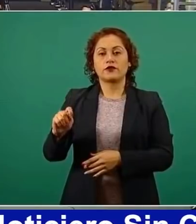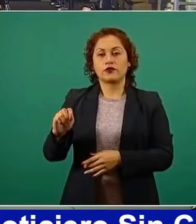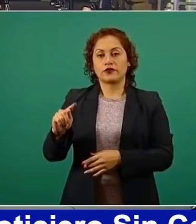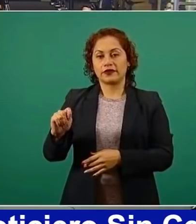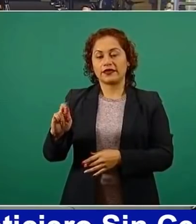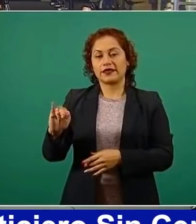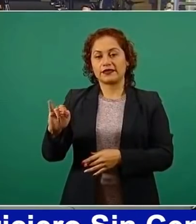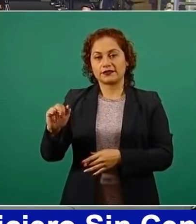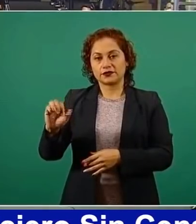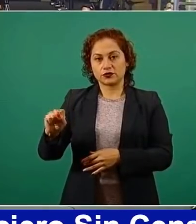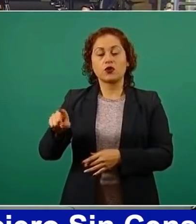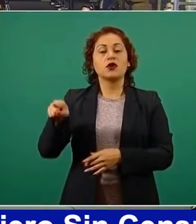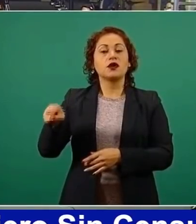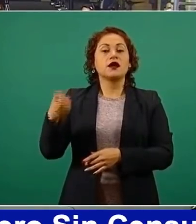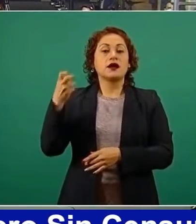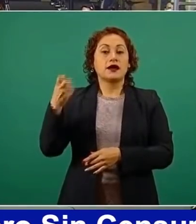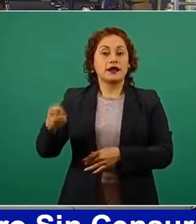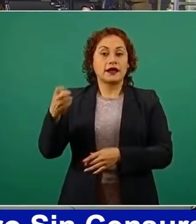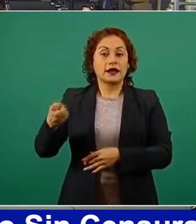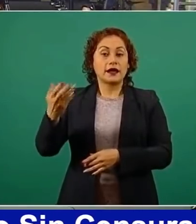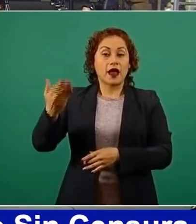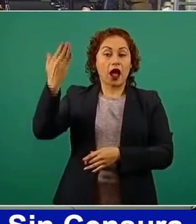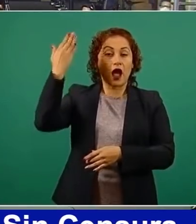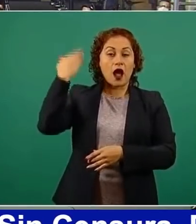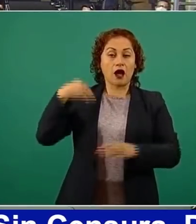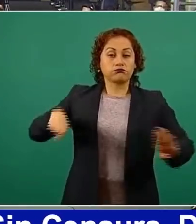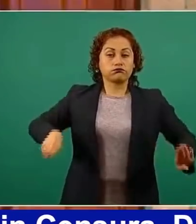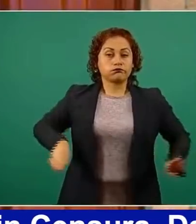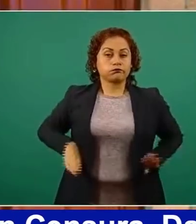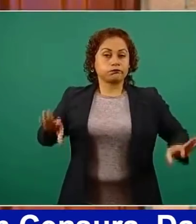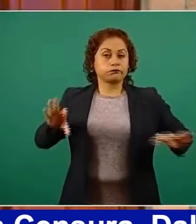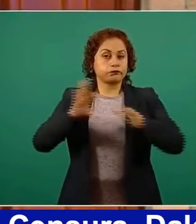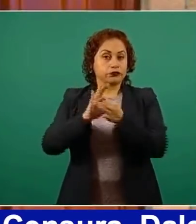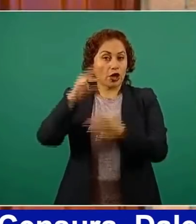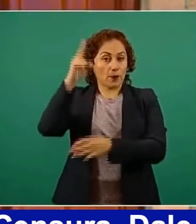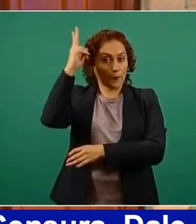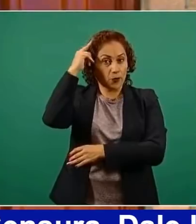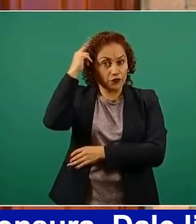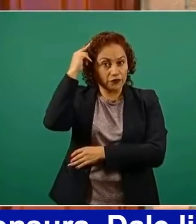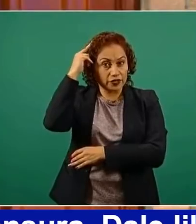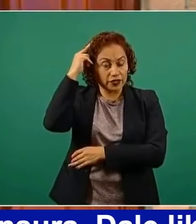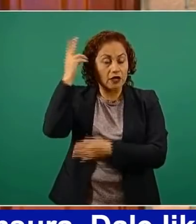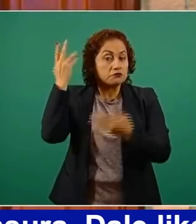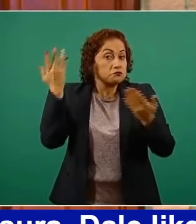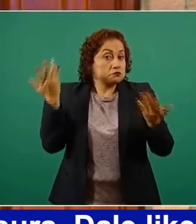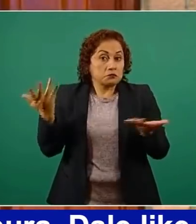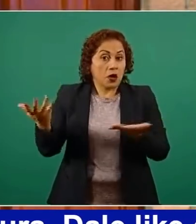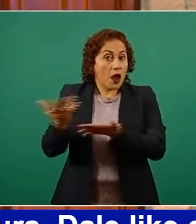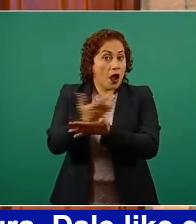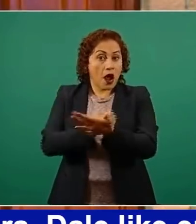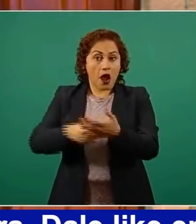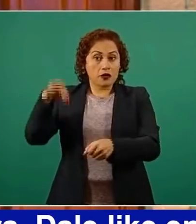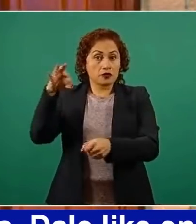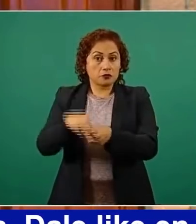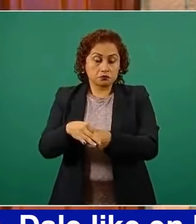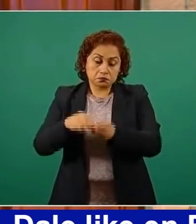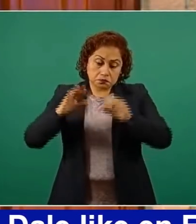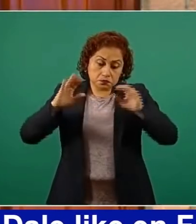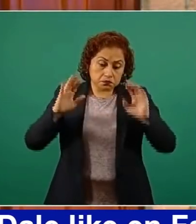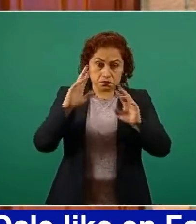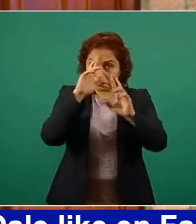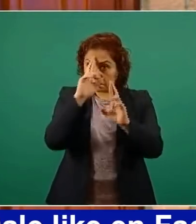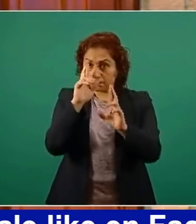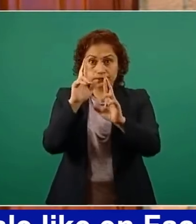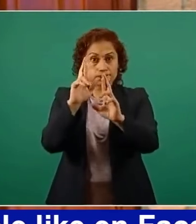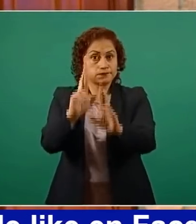un recalcitrante, porfirista, y su triunfo se reconoce a pesar de que, tal